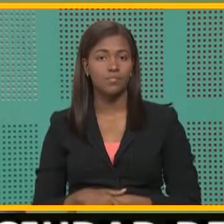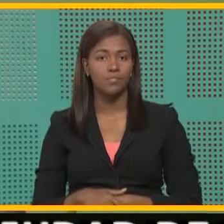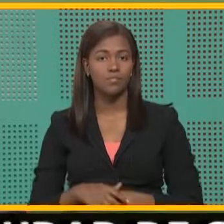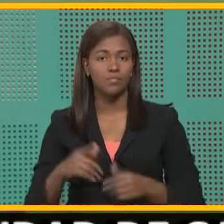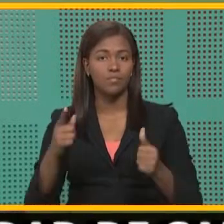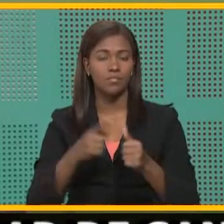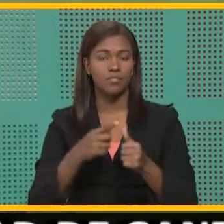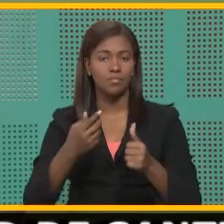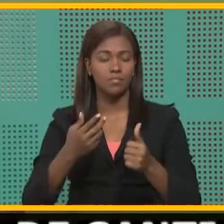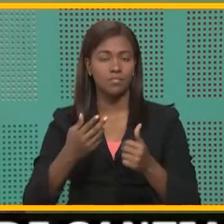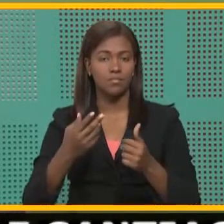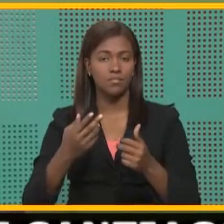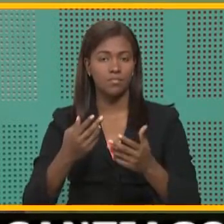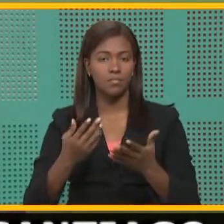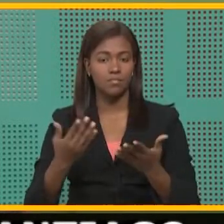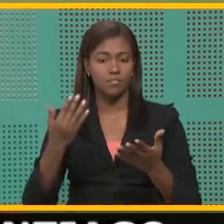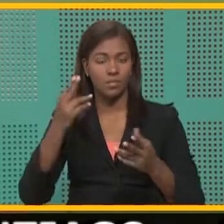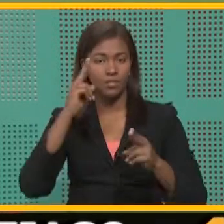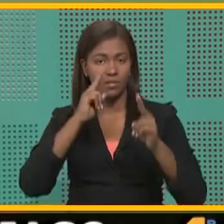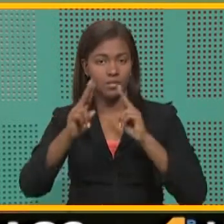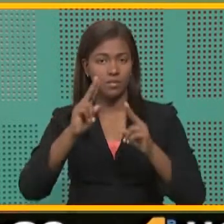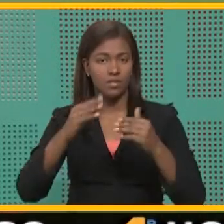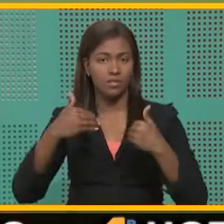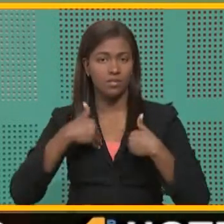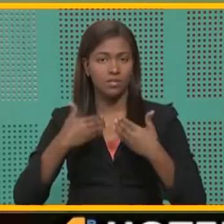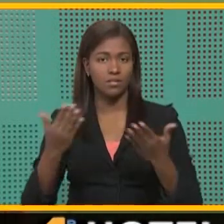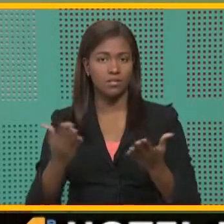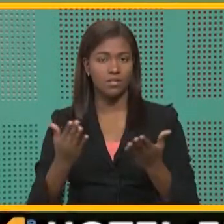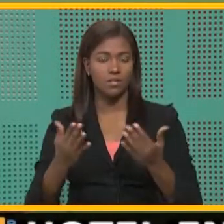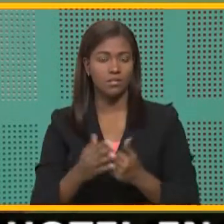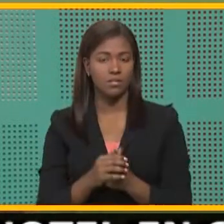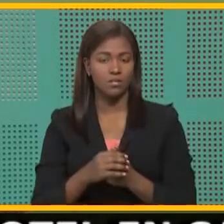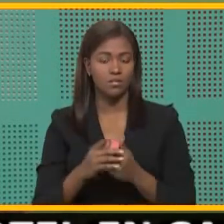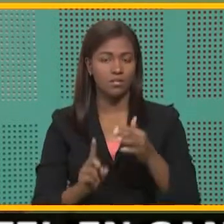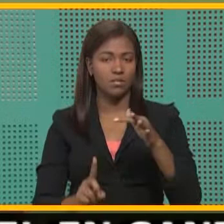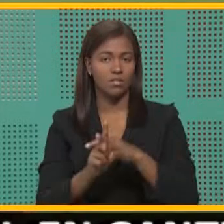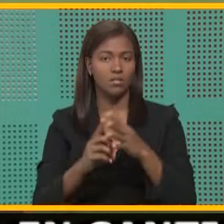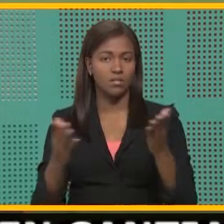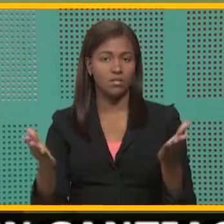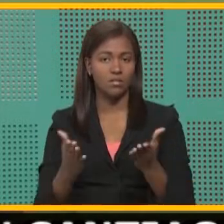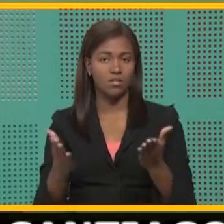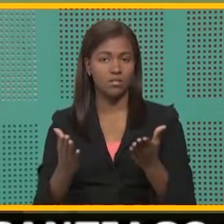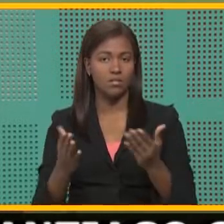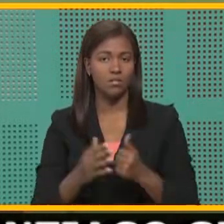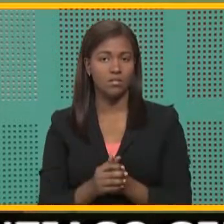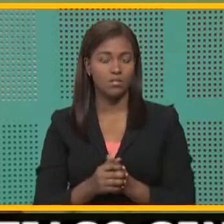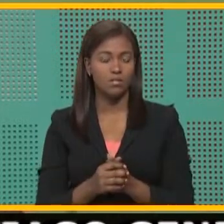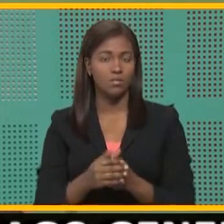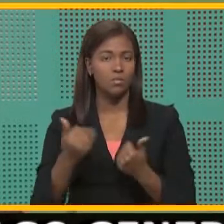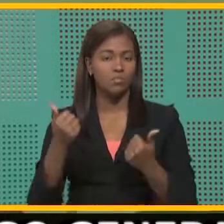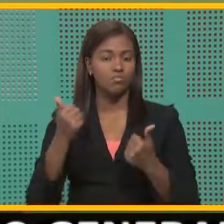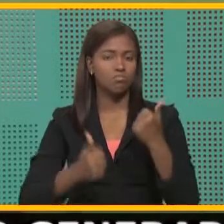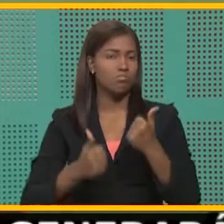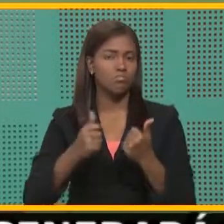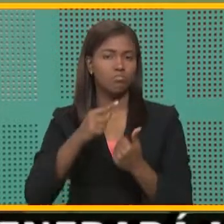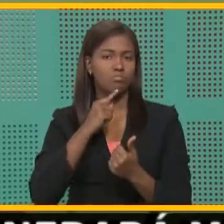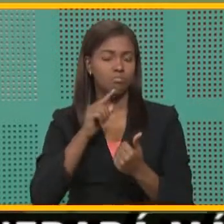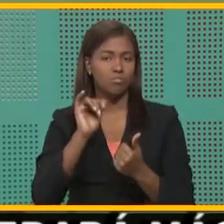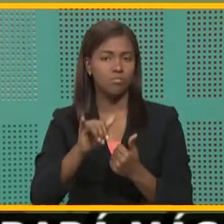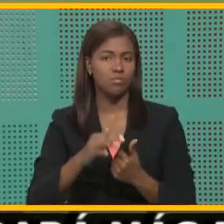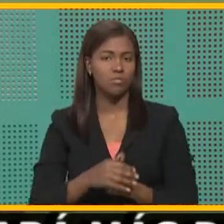en forma de libro que se le escribió a Martí surgió aquí en Santo Domingo. ¿Cuál fue ese? Fue